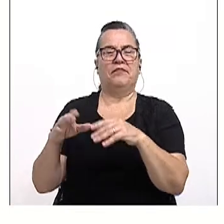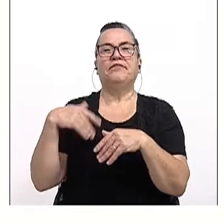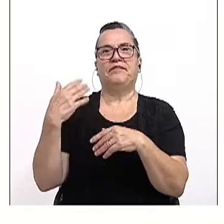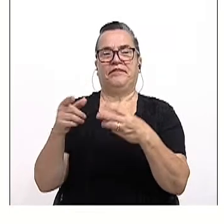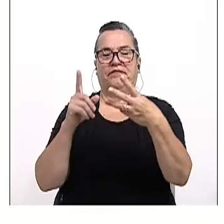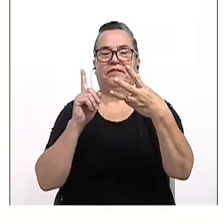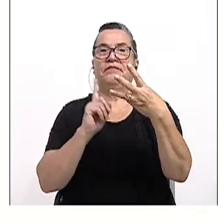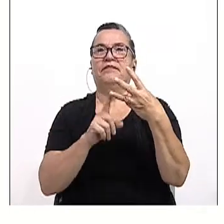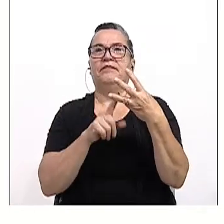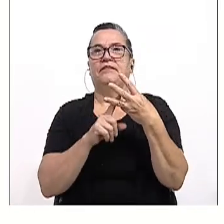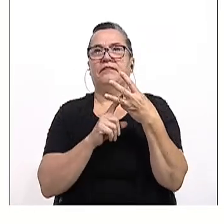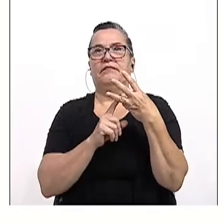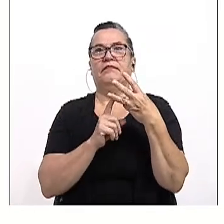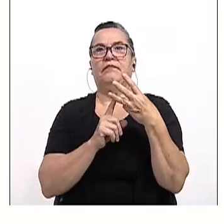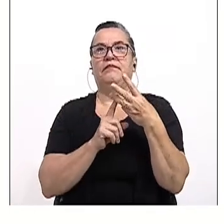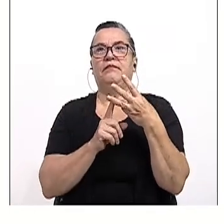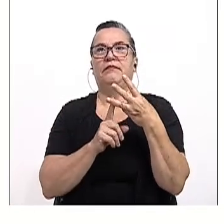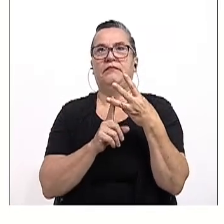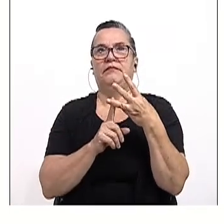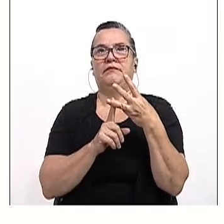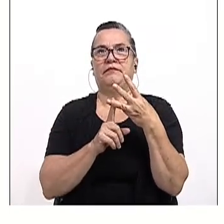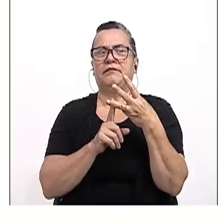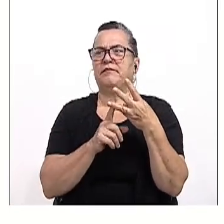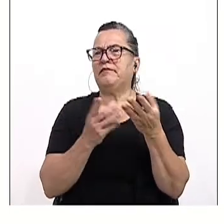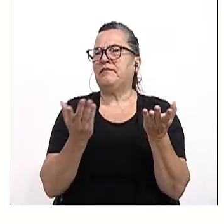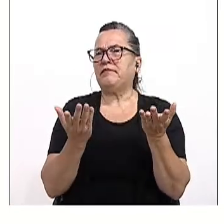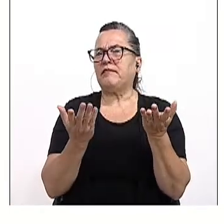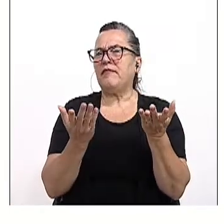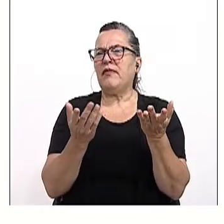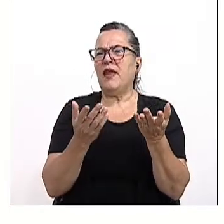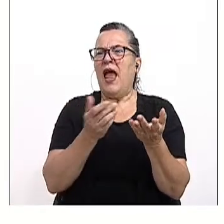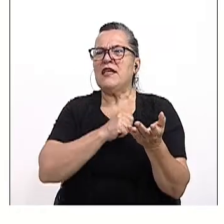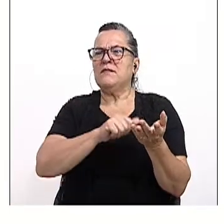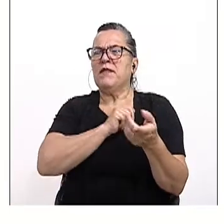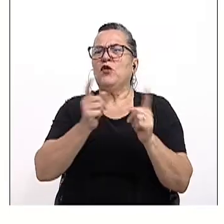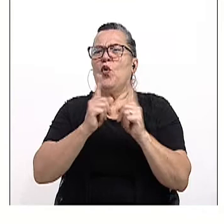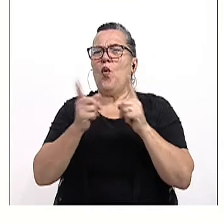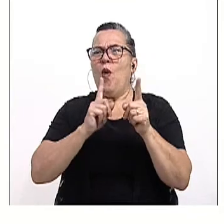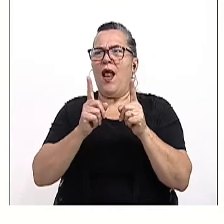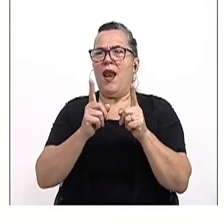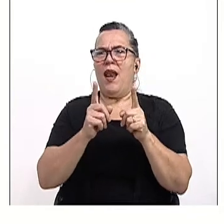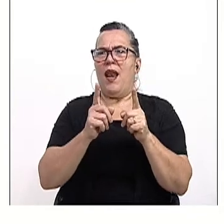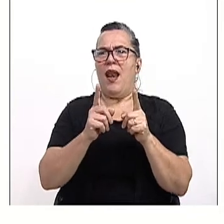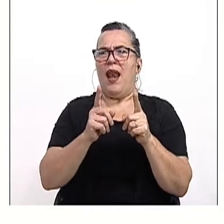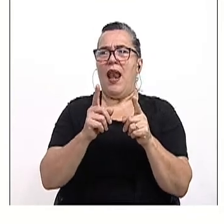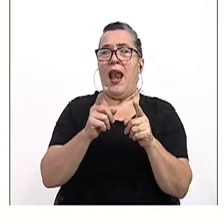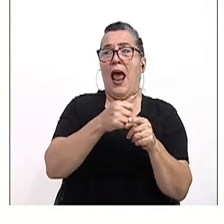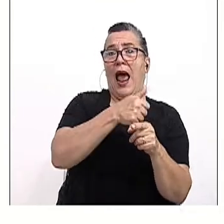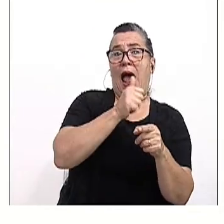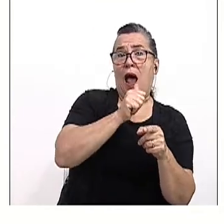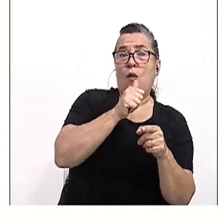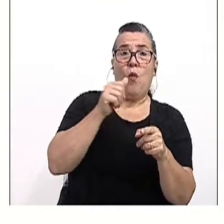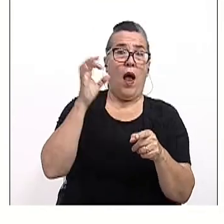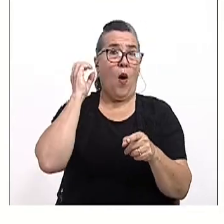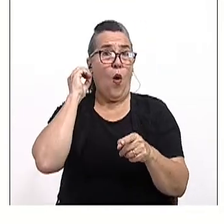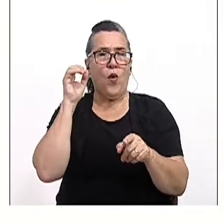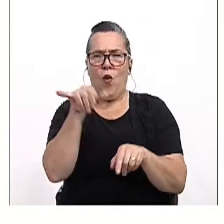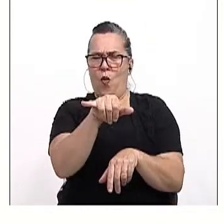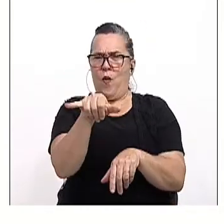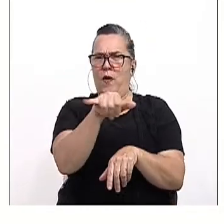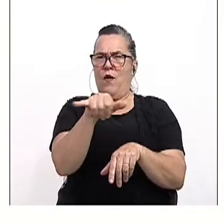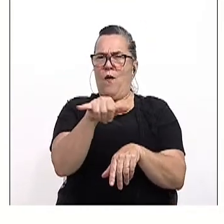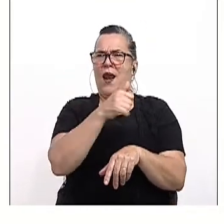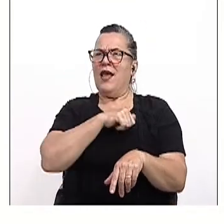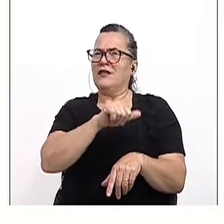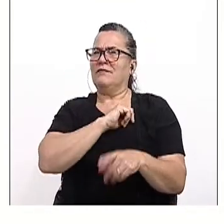pregunta. ¿En qué aspecto coincide el agua y el oro? A ver, piensen, se